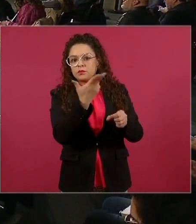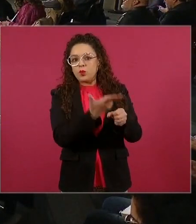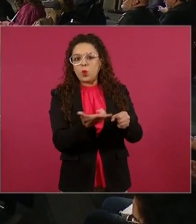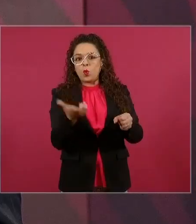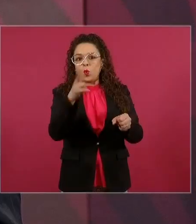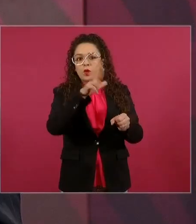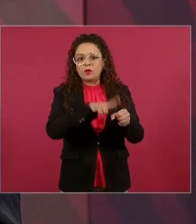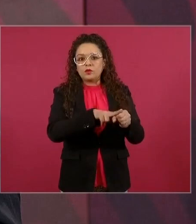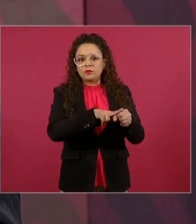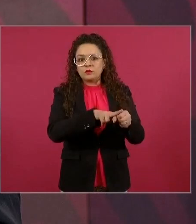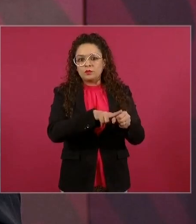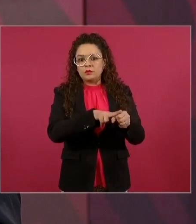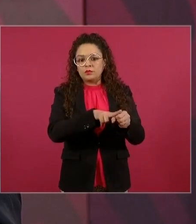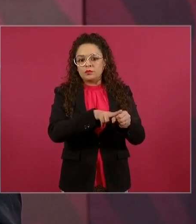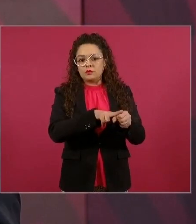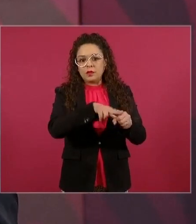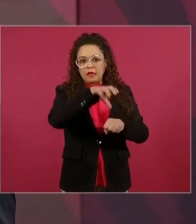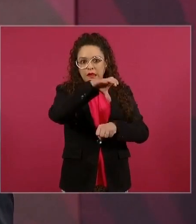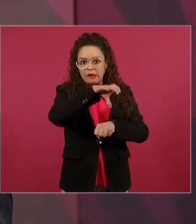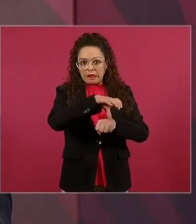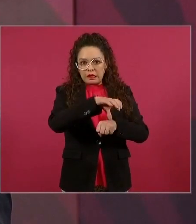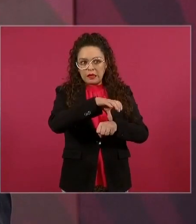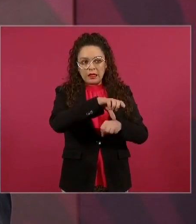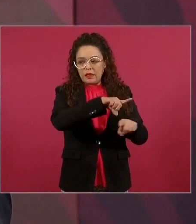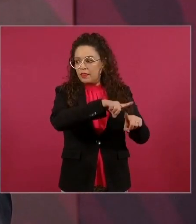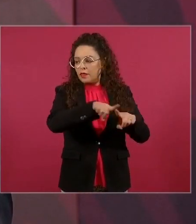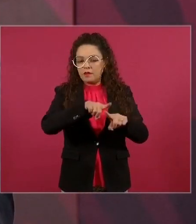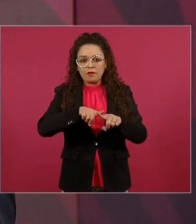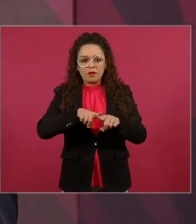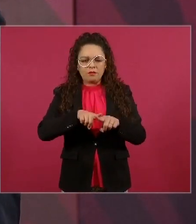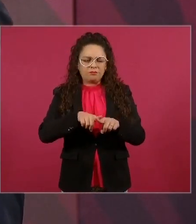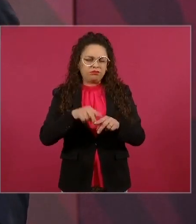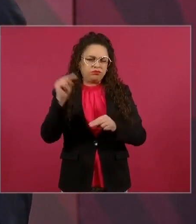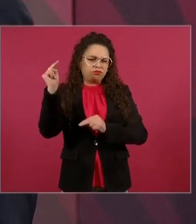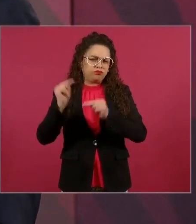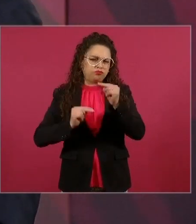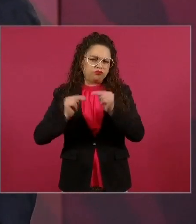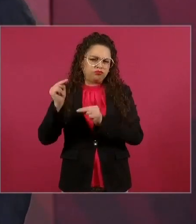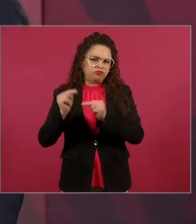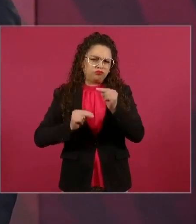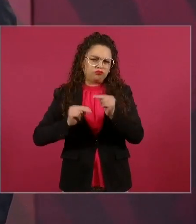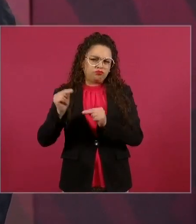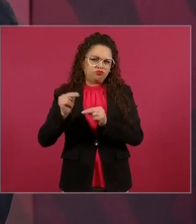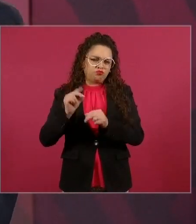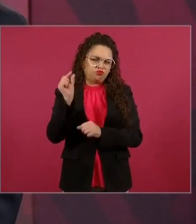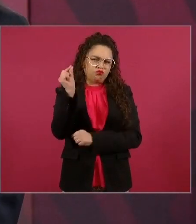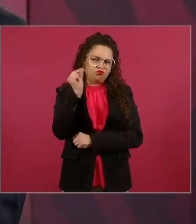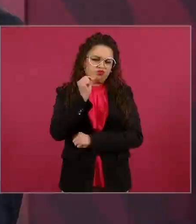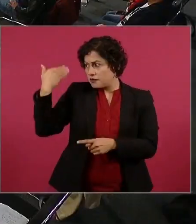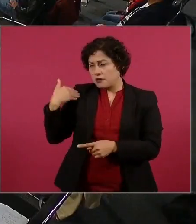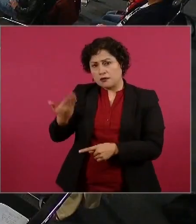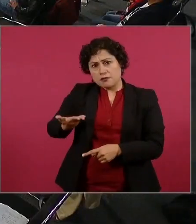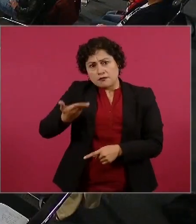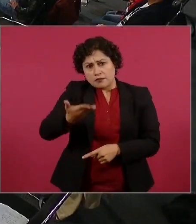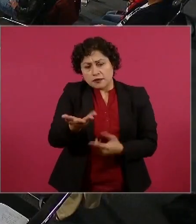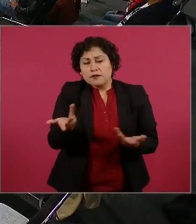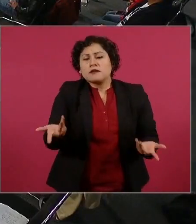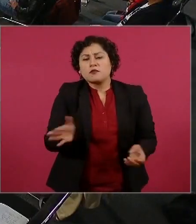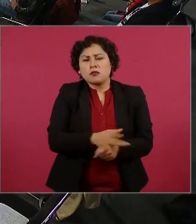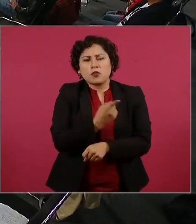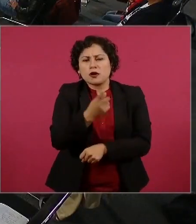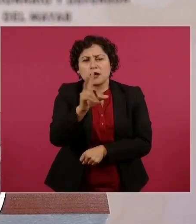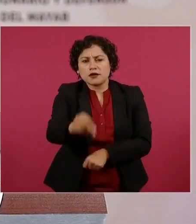envió un informe a cada uno de los padres y madres de los normalistas y no lo recibieron porque los propios abogados se los prohibieron